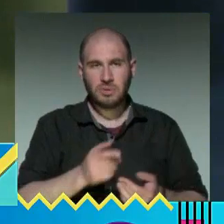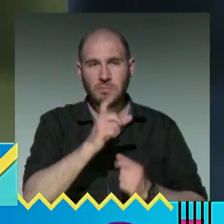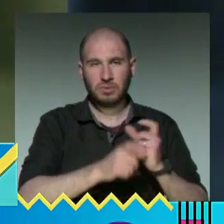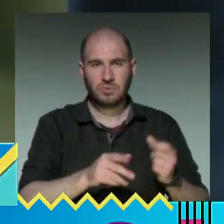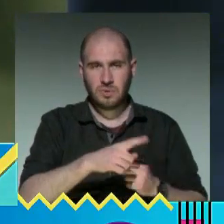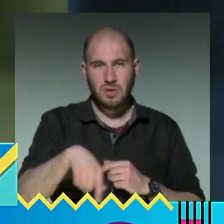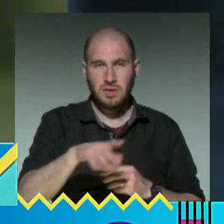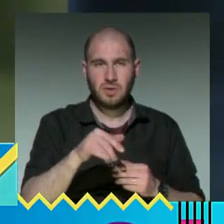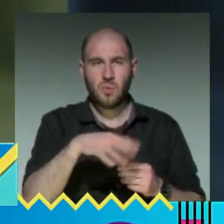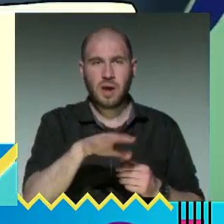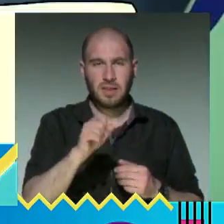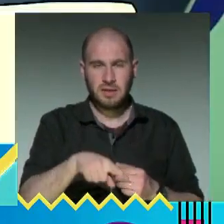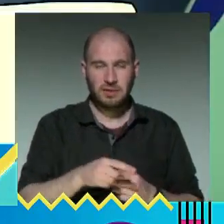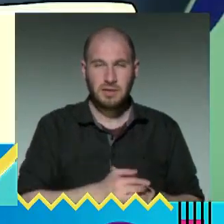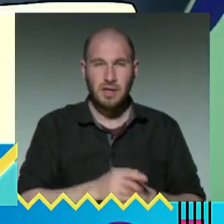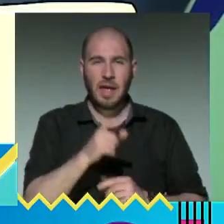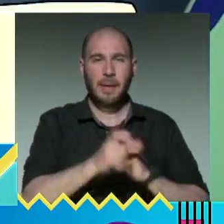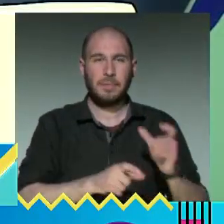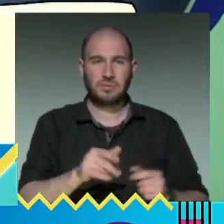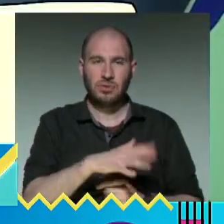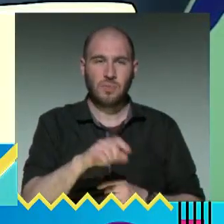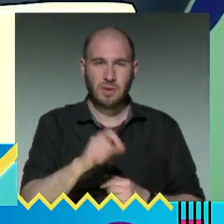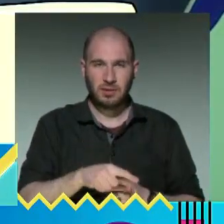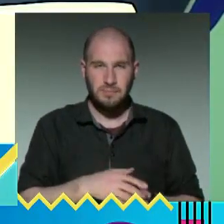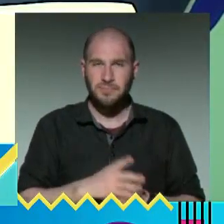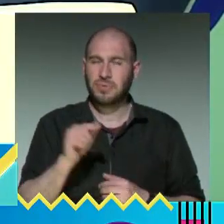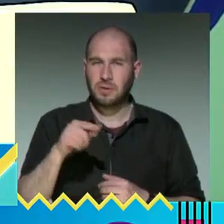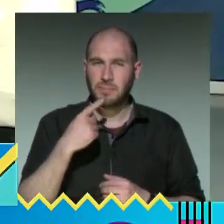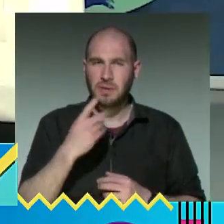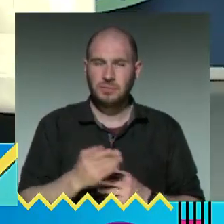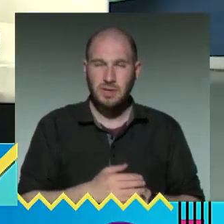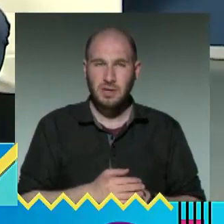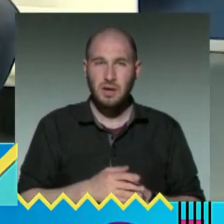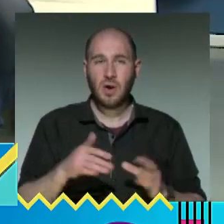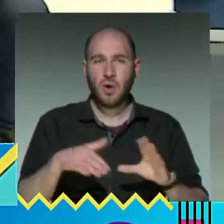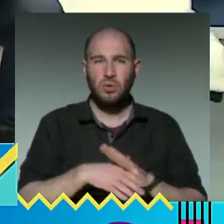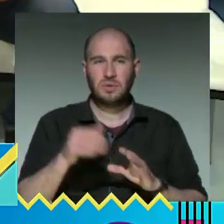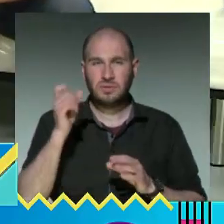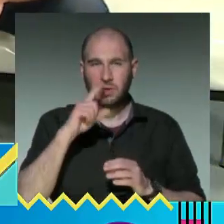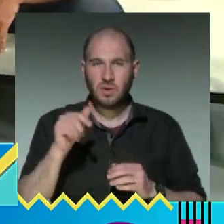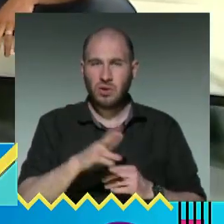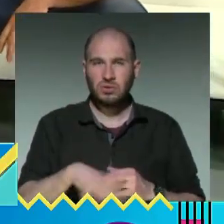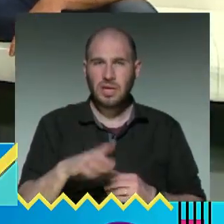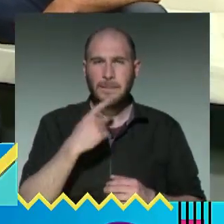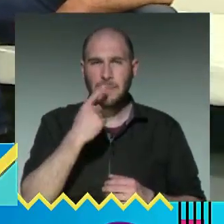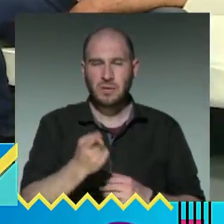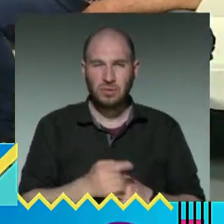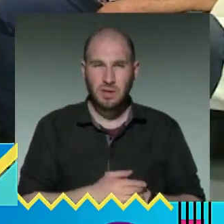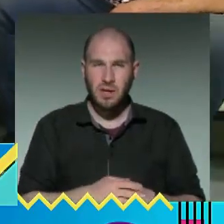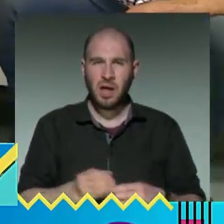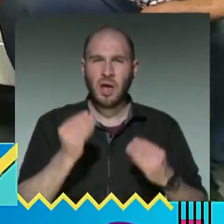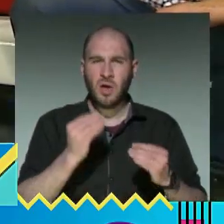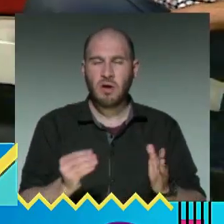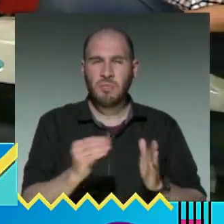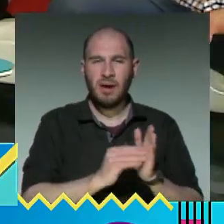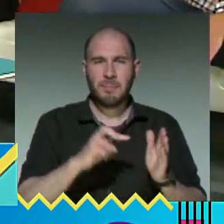actores del territorio, con los sujetos del territorio. Ahí quería ir, ¿no? Aprovechar al psicólogo social y preguntarle, ¿no?, cómo se contemplan